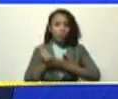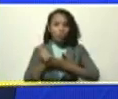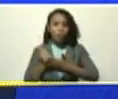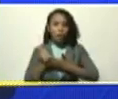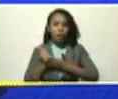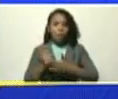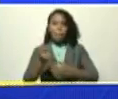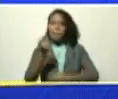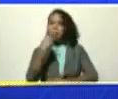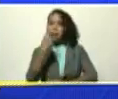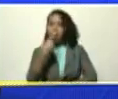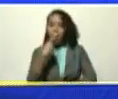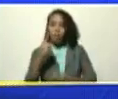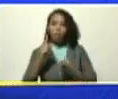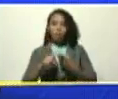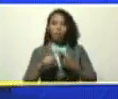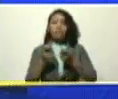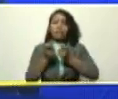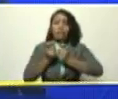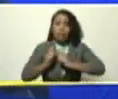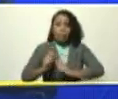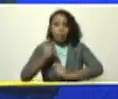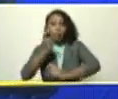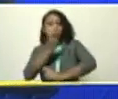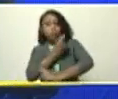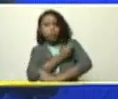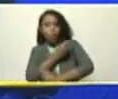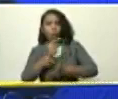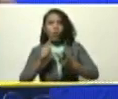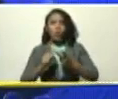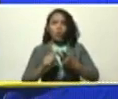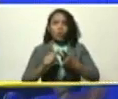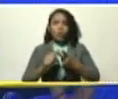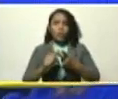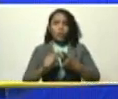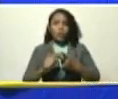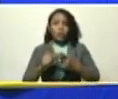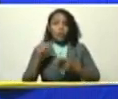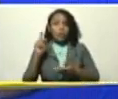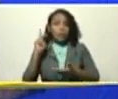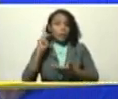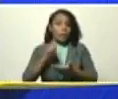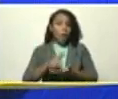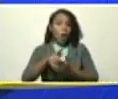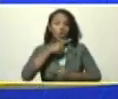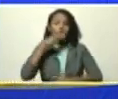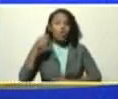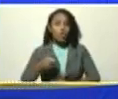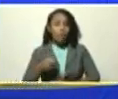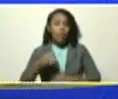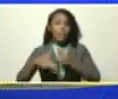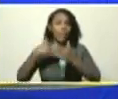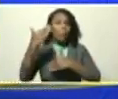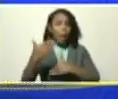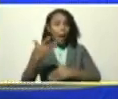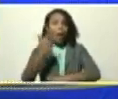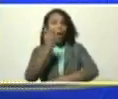sus medicinas, con sus tratamientos. Apareció Rusia, después con la